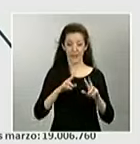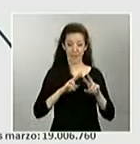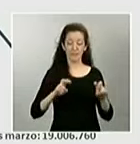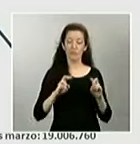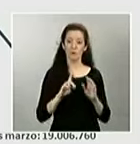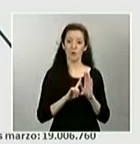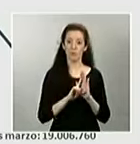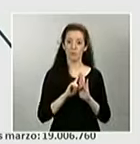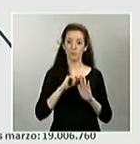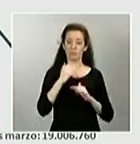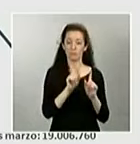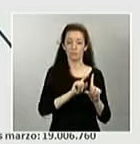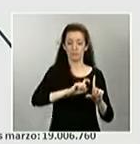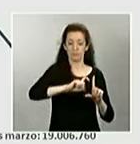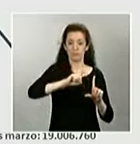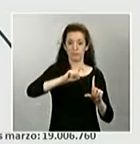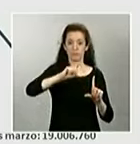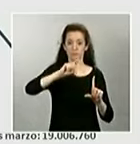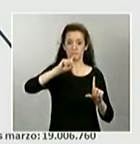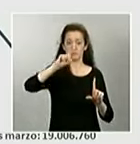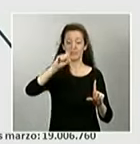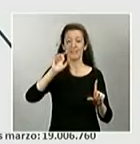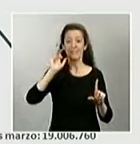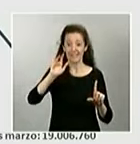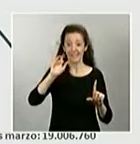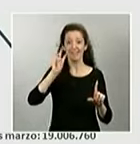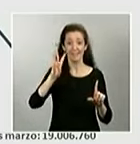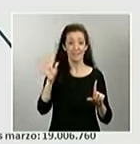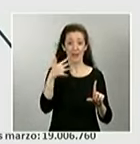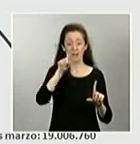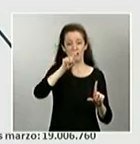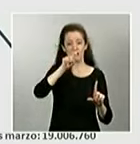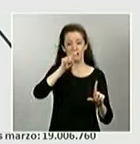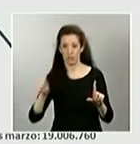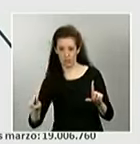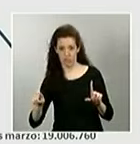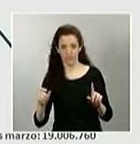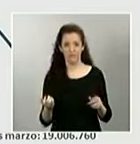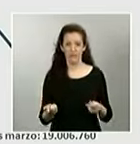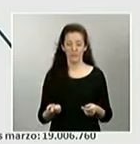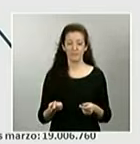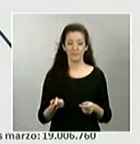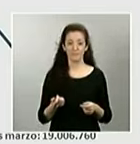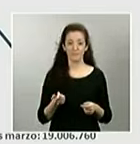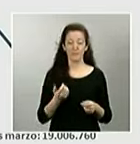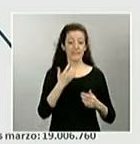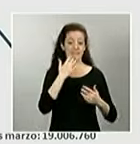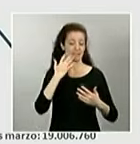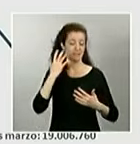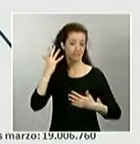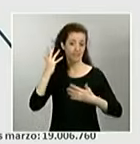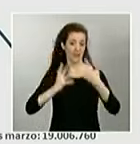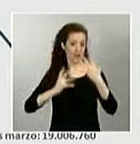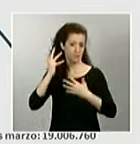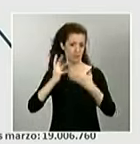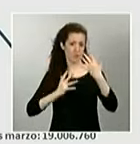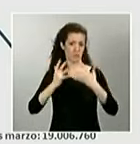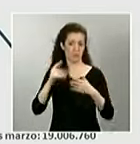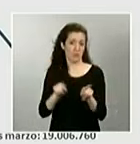ese día, lo veremos a la continuación. De tal forma que si hacemos simplemente el cálculo como lo solemos hacer en otras ocasiones